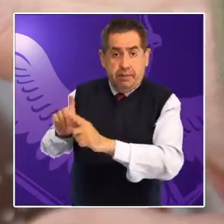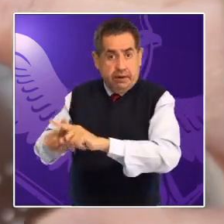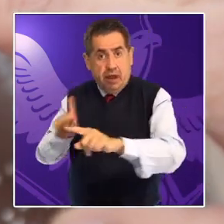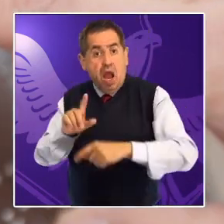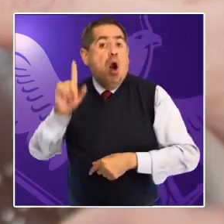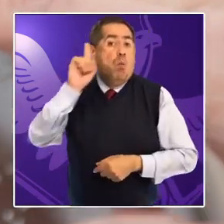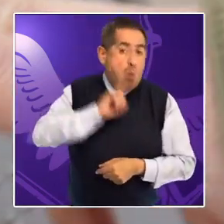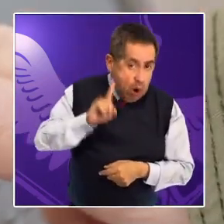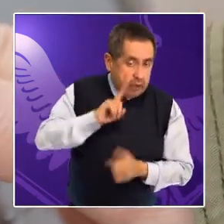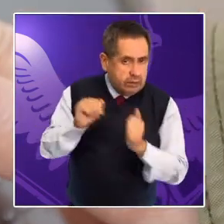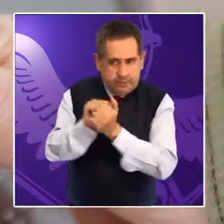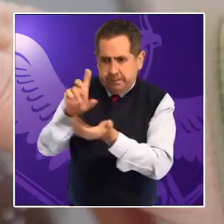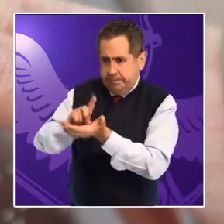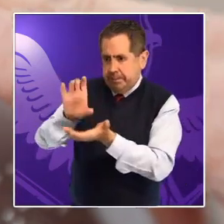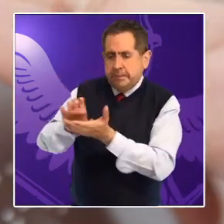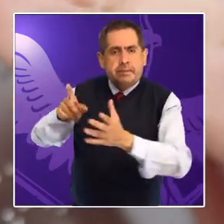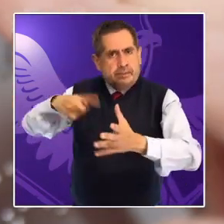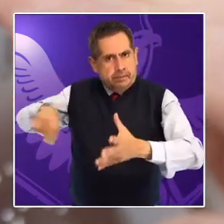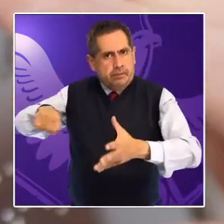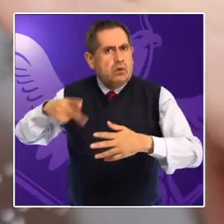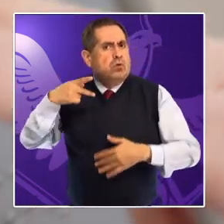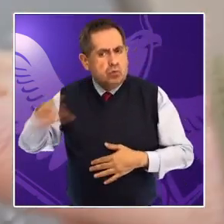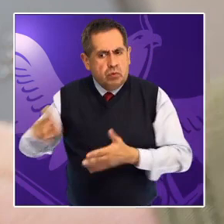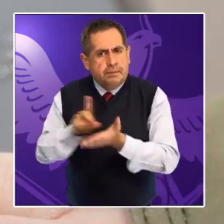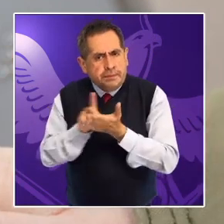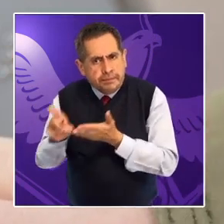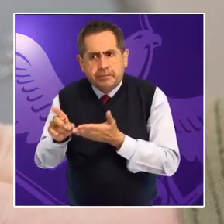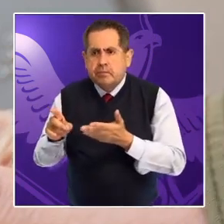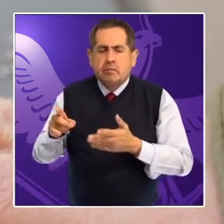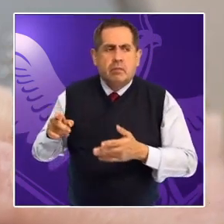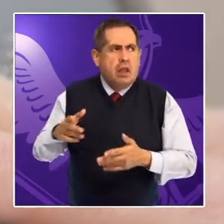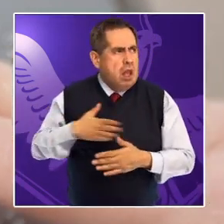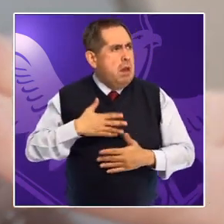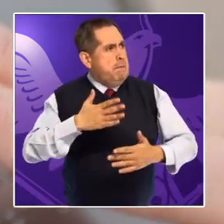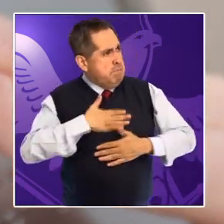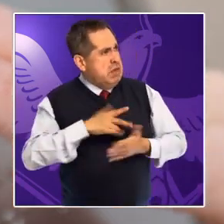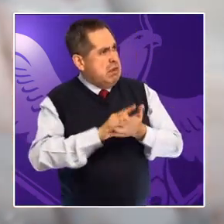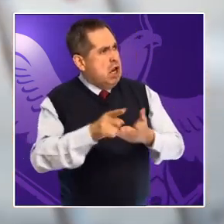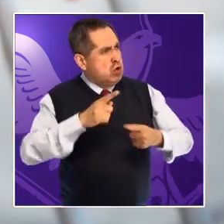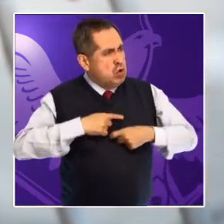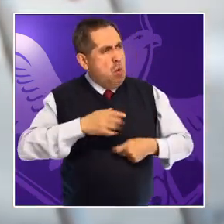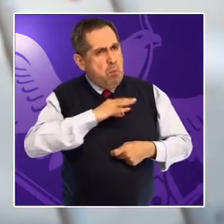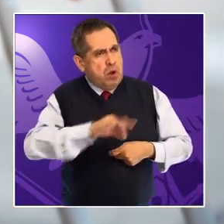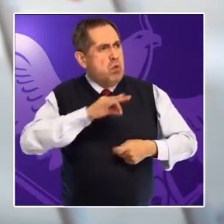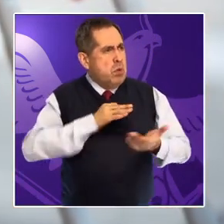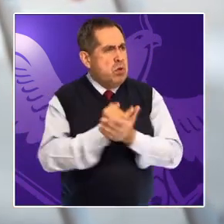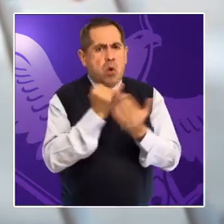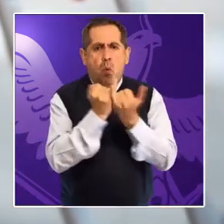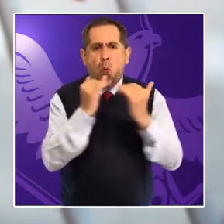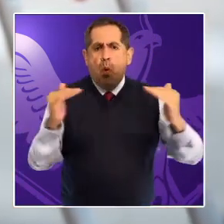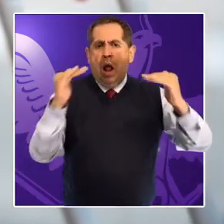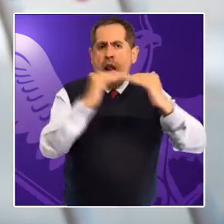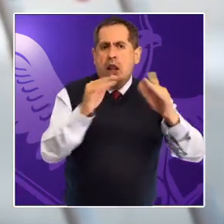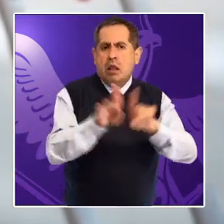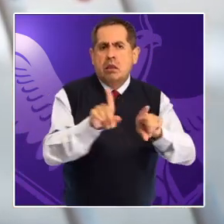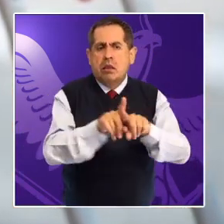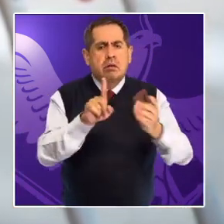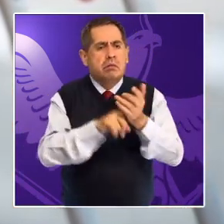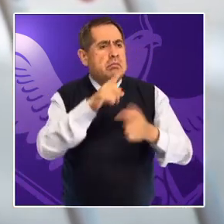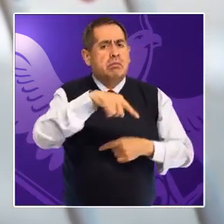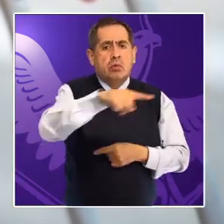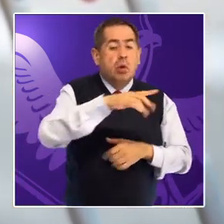discapacidad pueden ejercer sus derechos, gozar y ejercer sus derechos en igualdad de condiciones con las demás, porque la